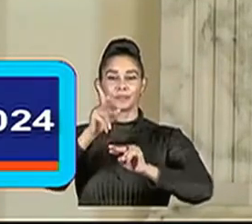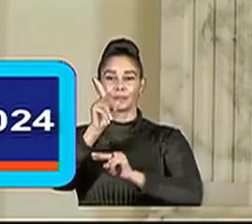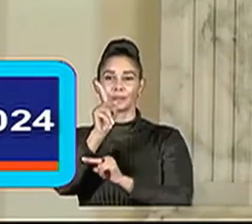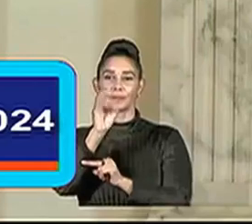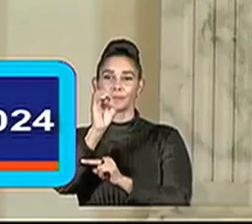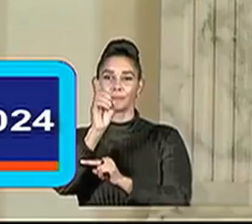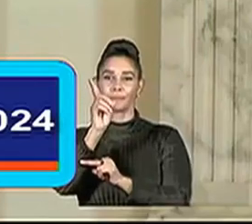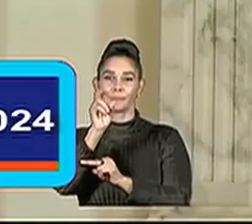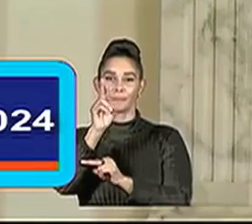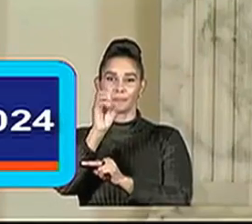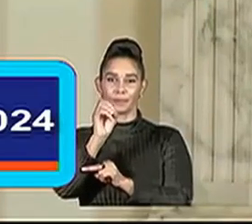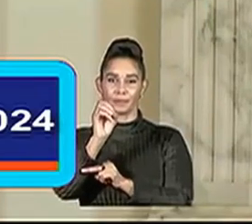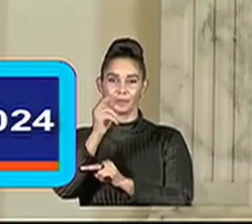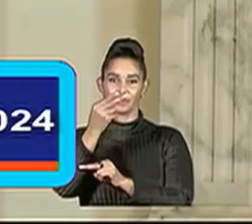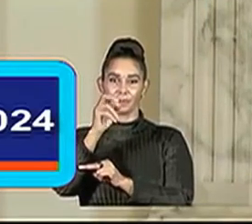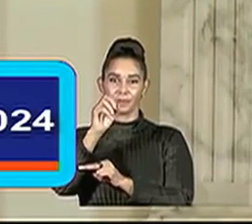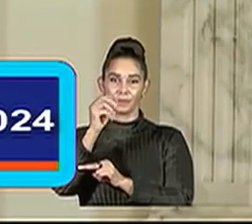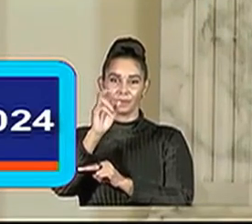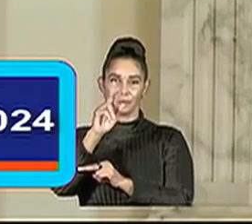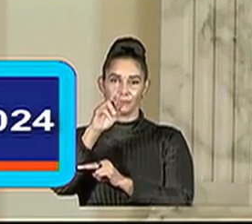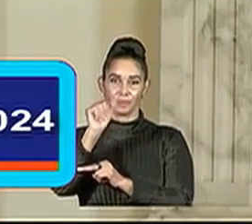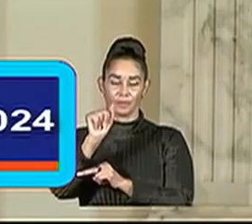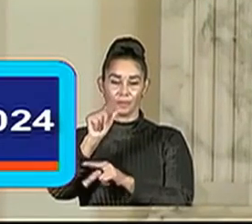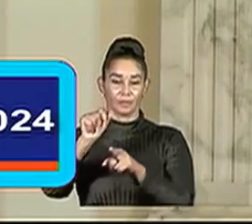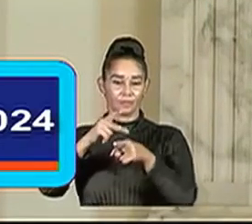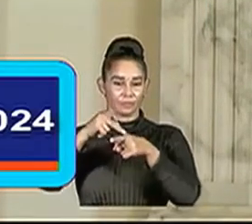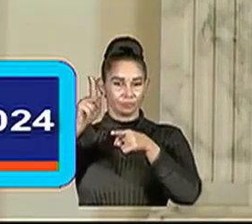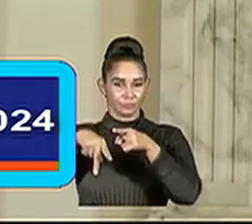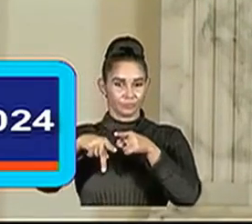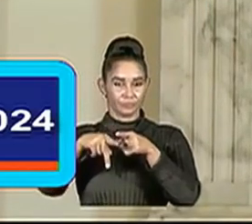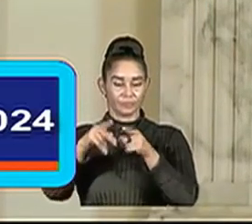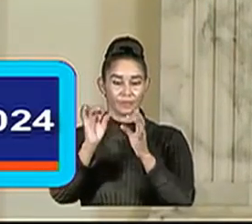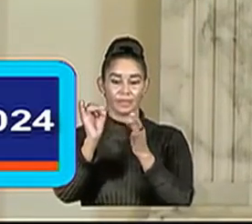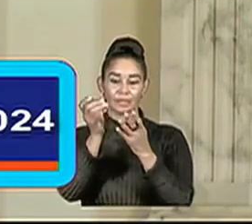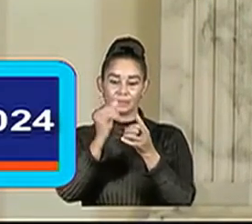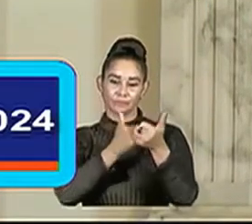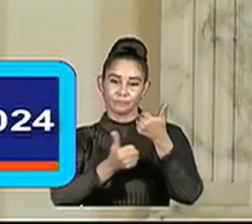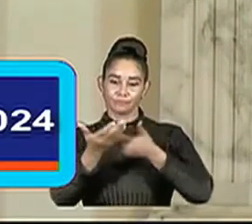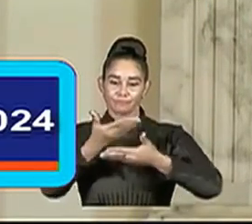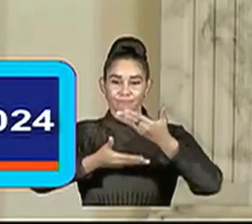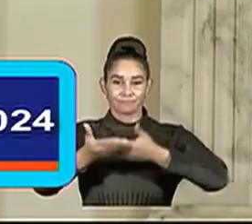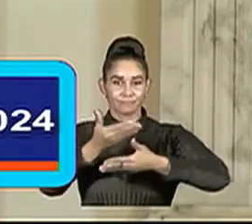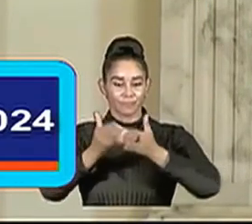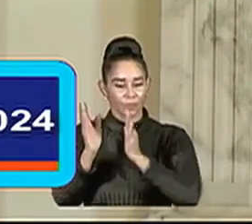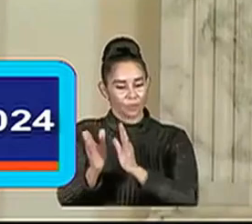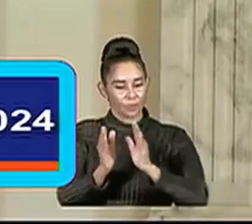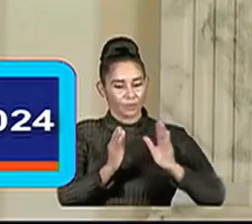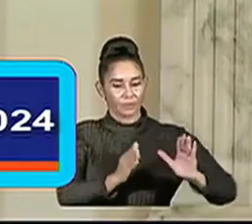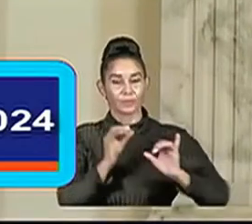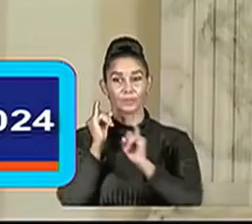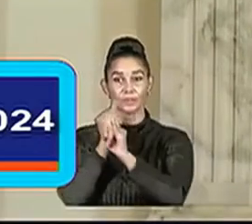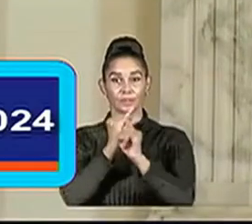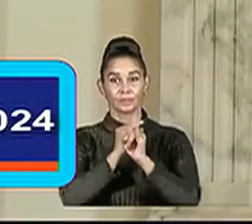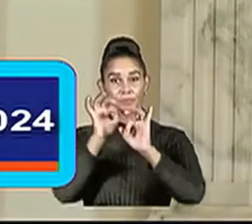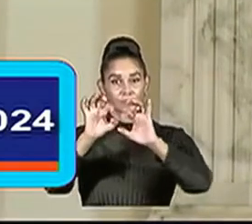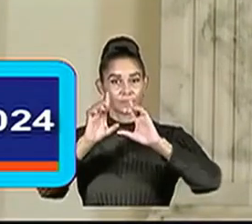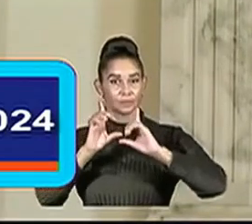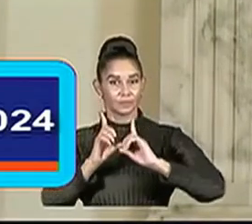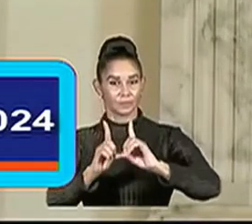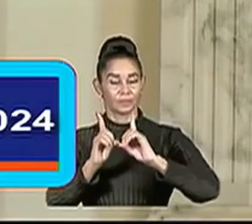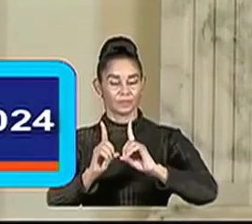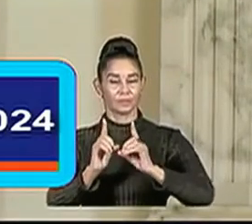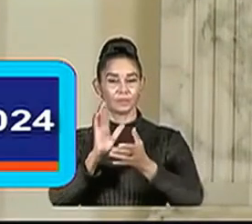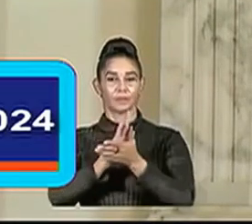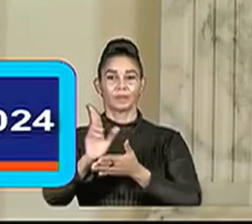Enríquez Ureña y tiene doctorado en Didáctica y Organización de Instituciones Educativas de